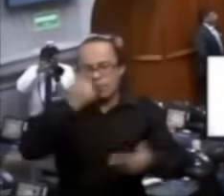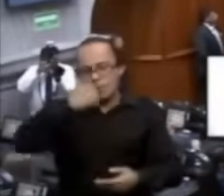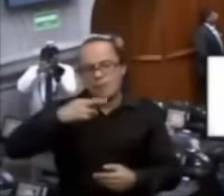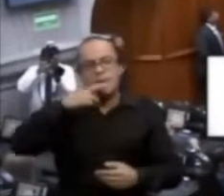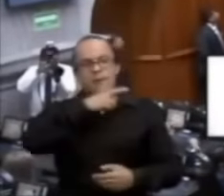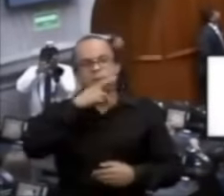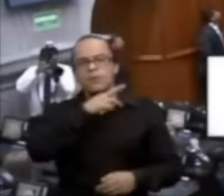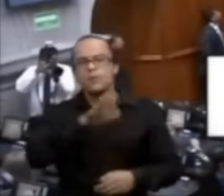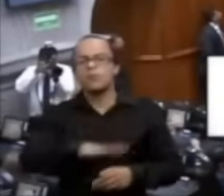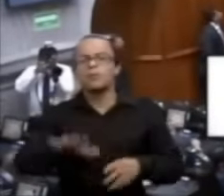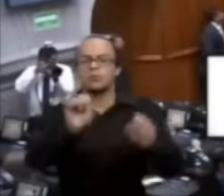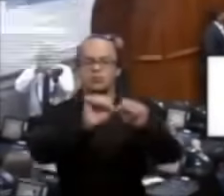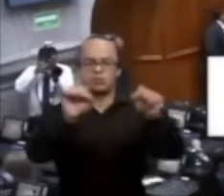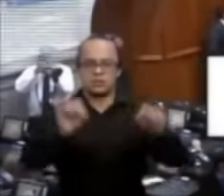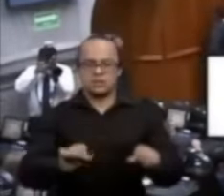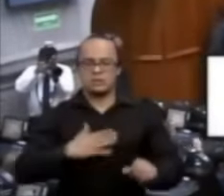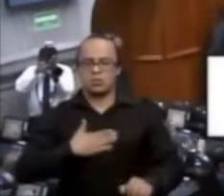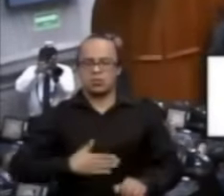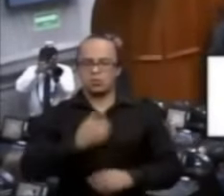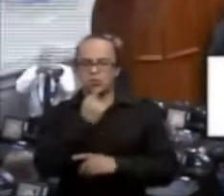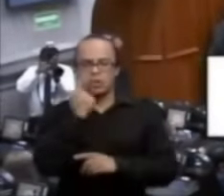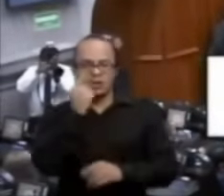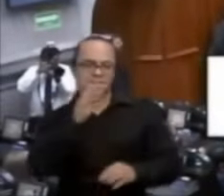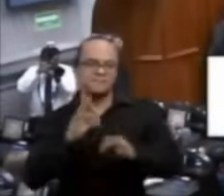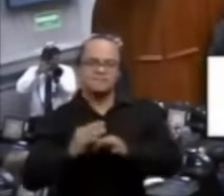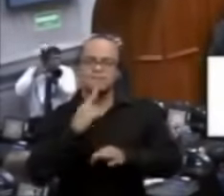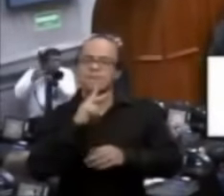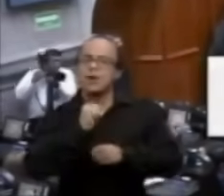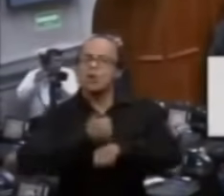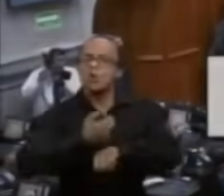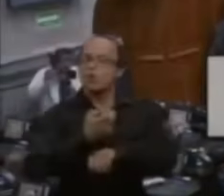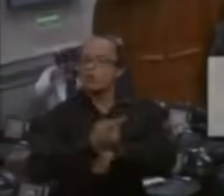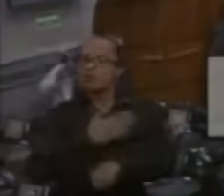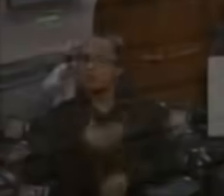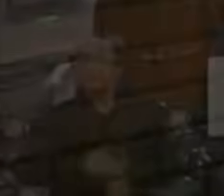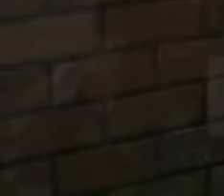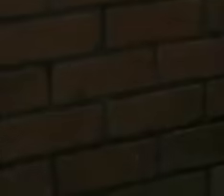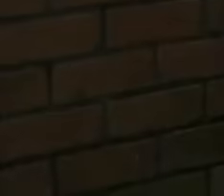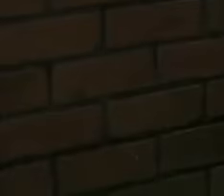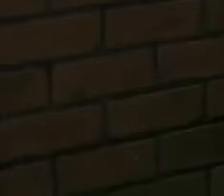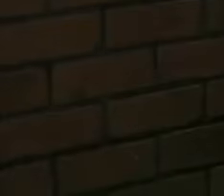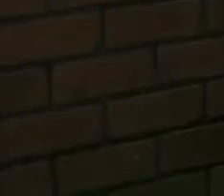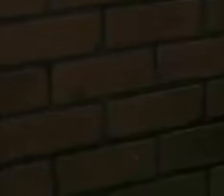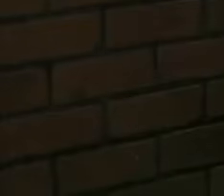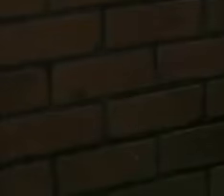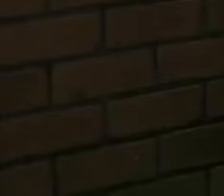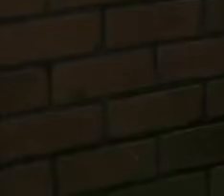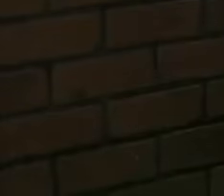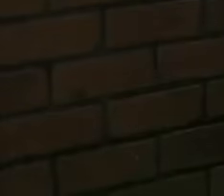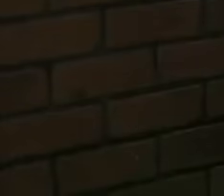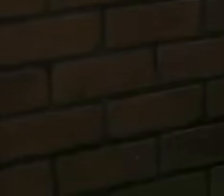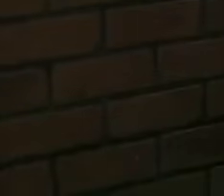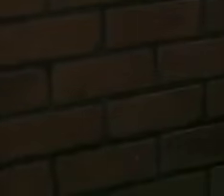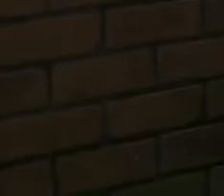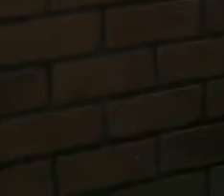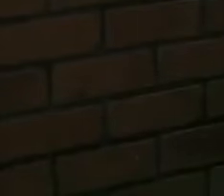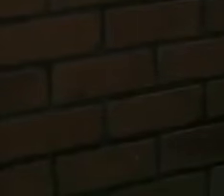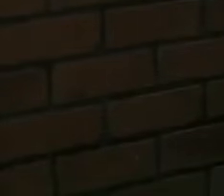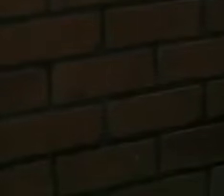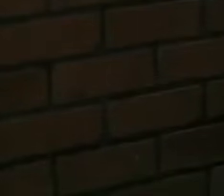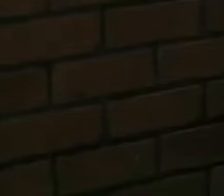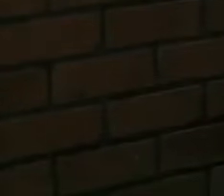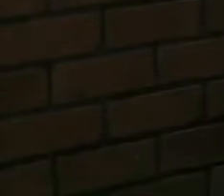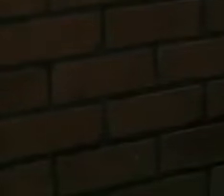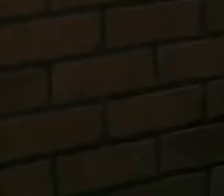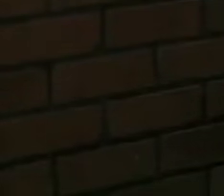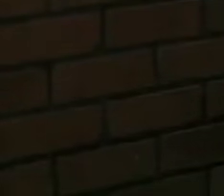eficiente nuestro sistema judicial y aplicar mejor la justicia. Bueno, y ahora ya